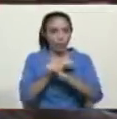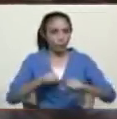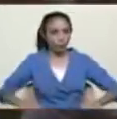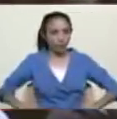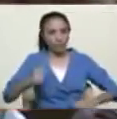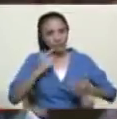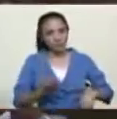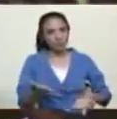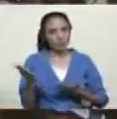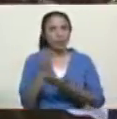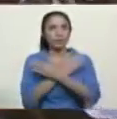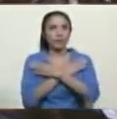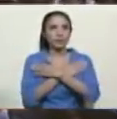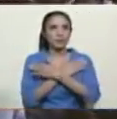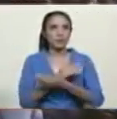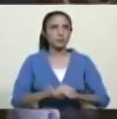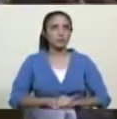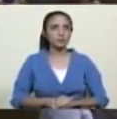Rafael Calle.